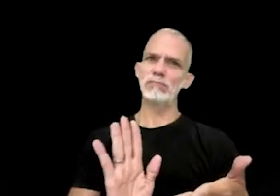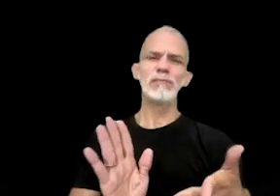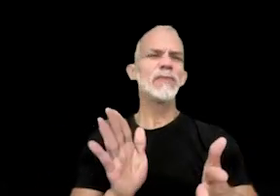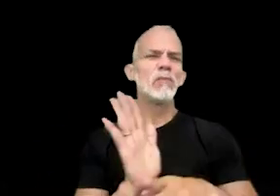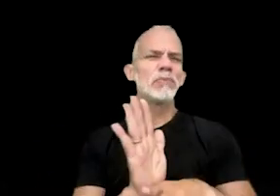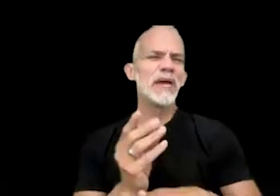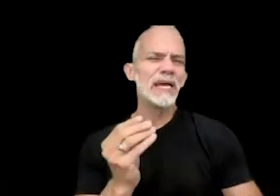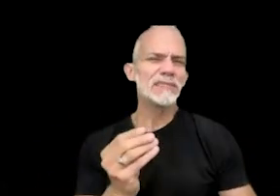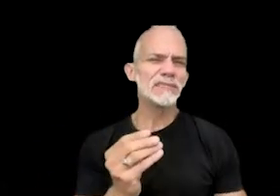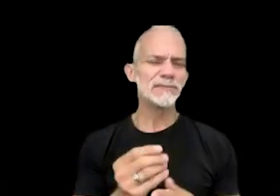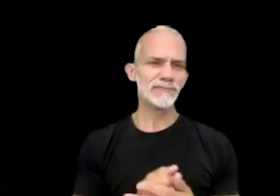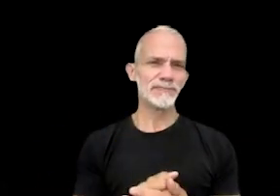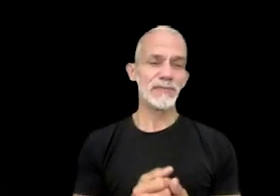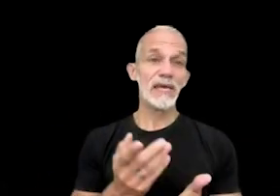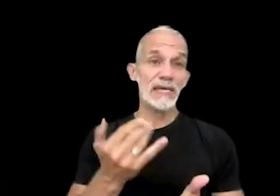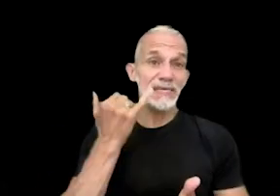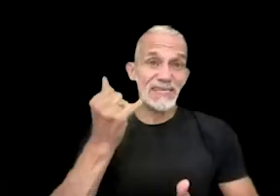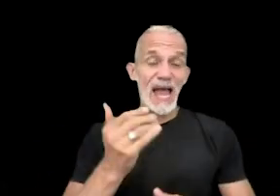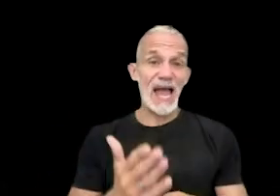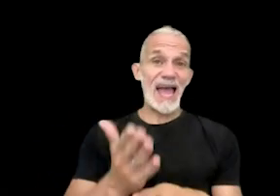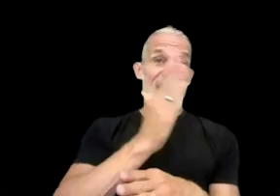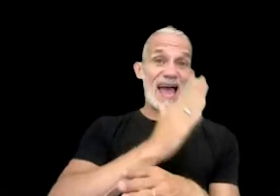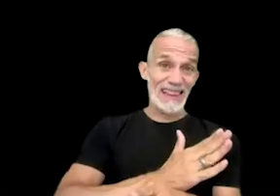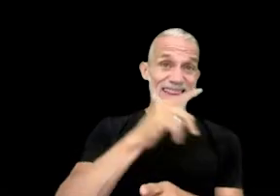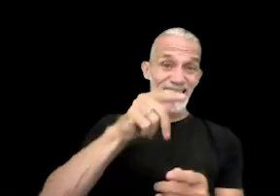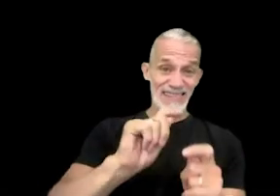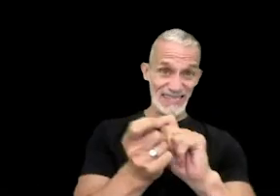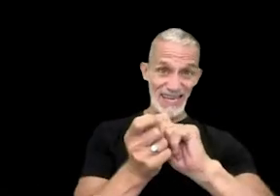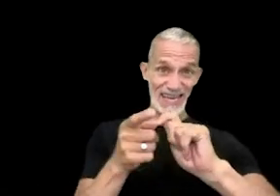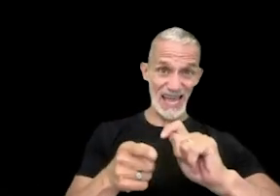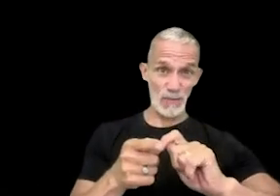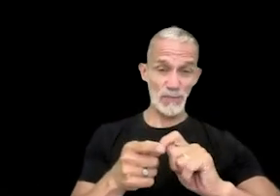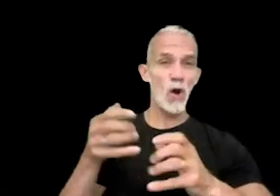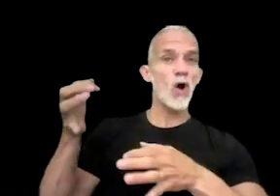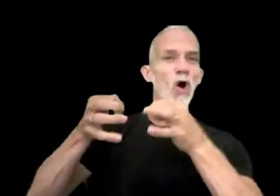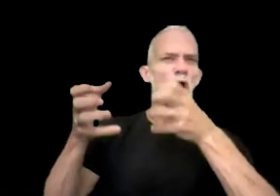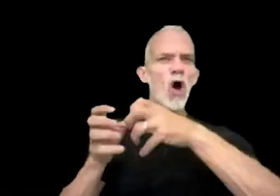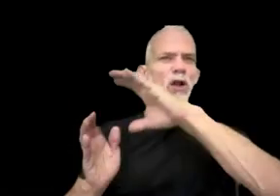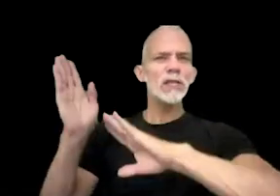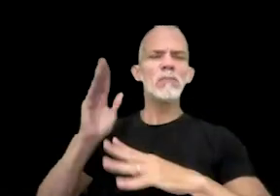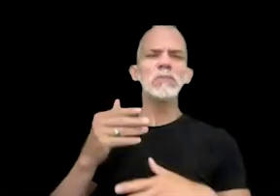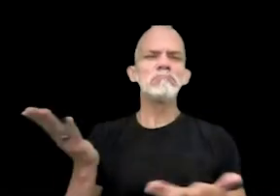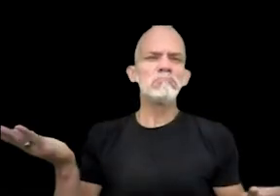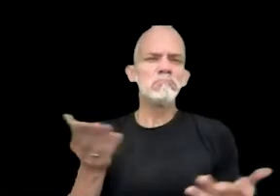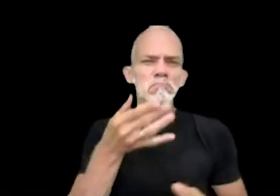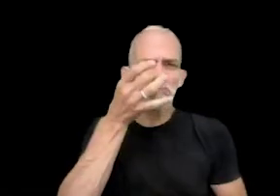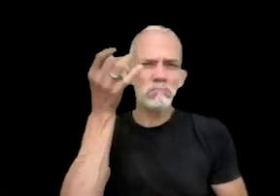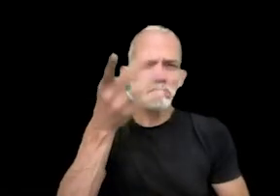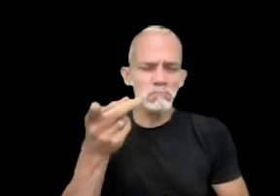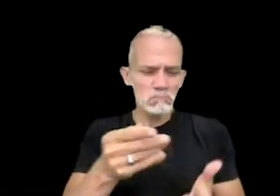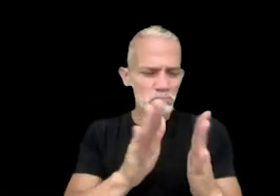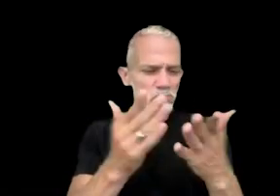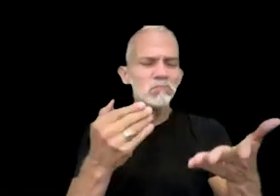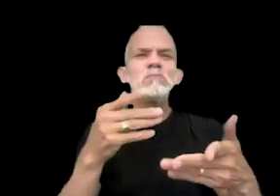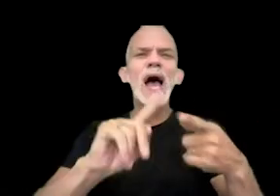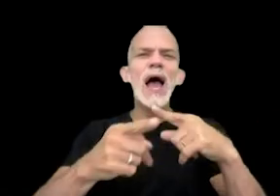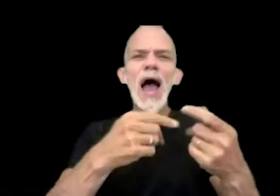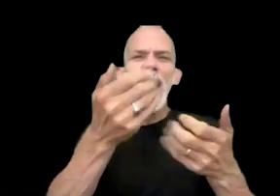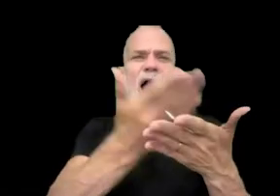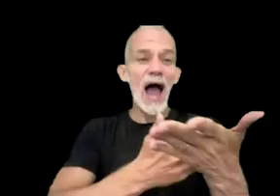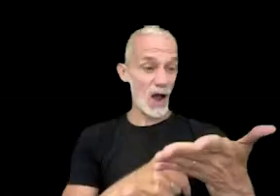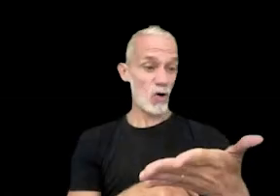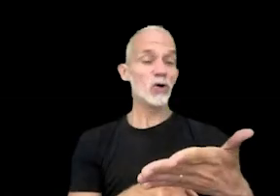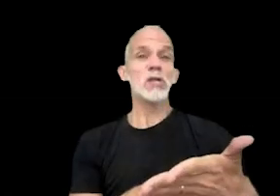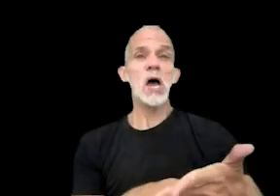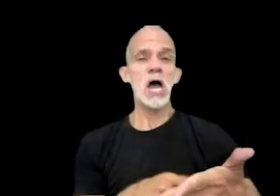Significa que ya antes de esta modificación la Corte venía a decir, mira, no me importa si el tratado, si la aplicación del